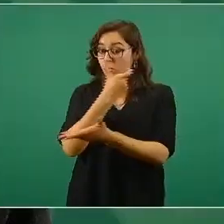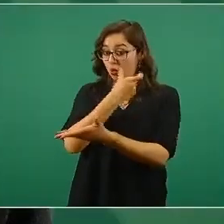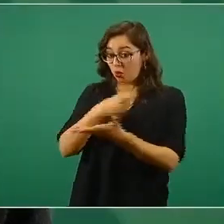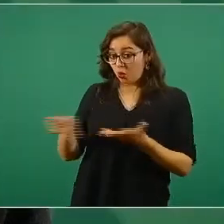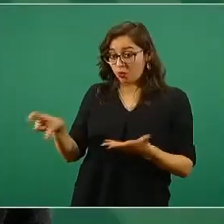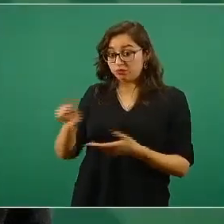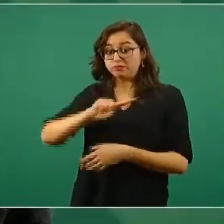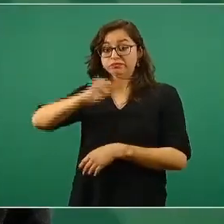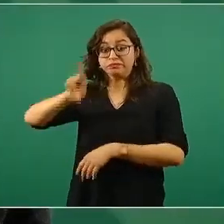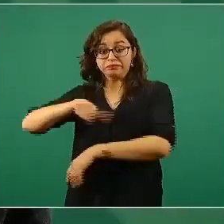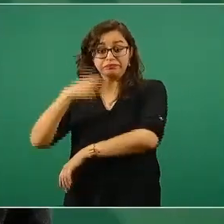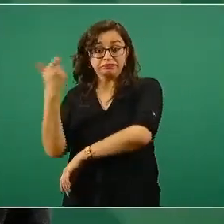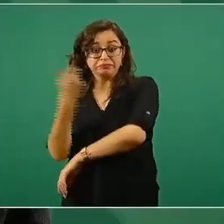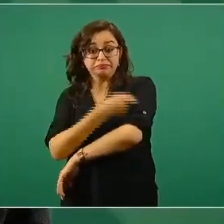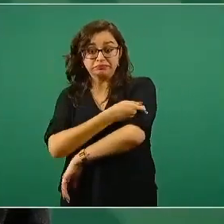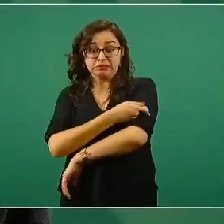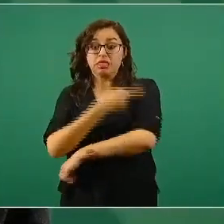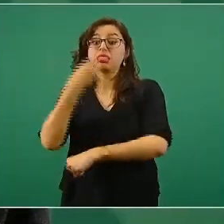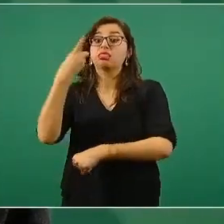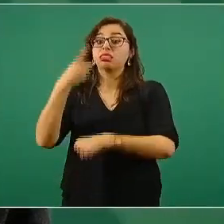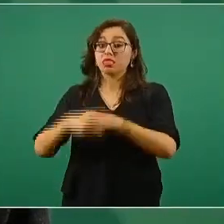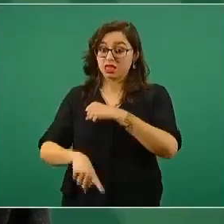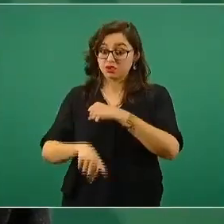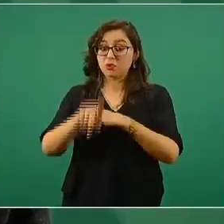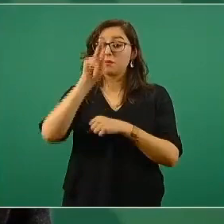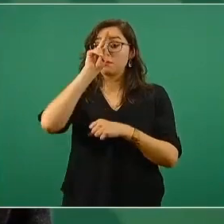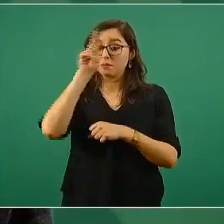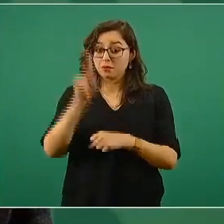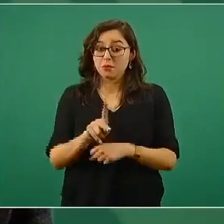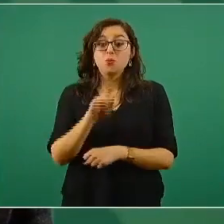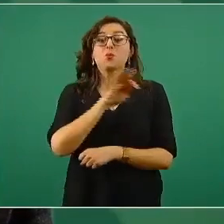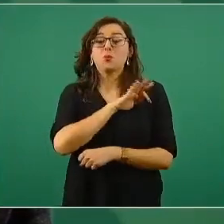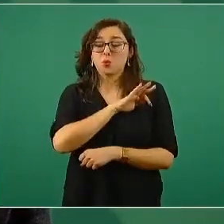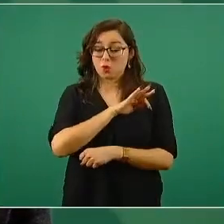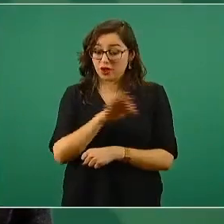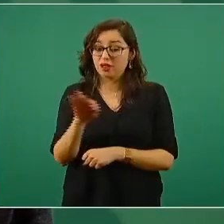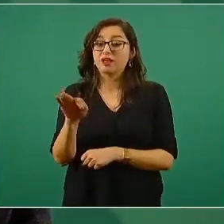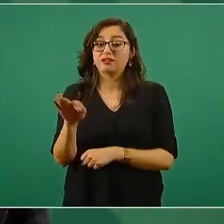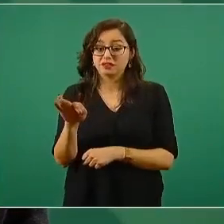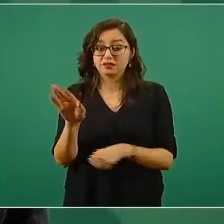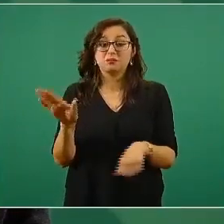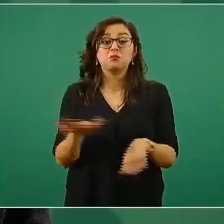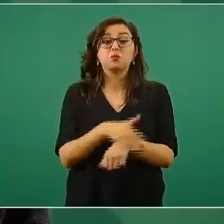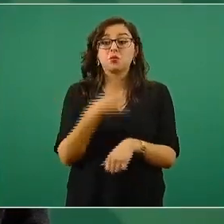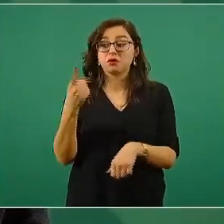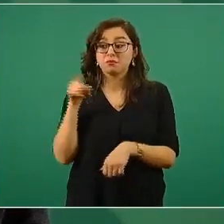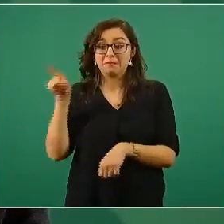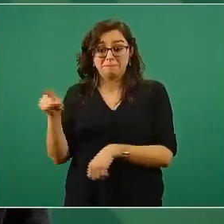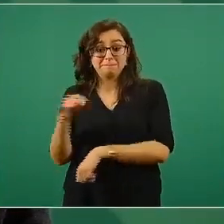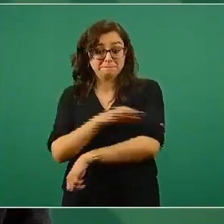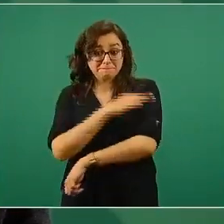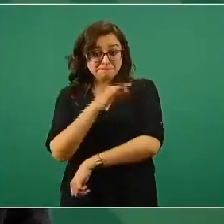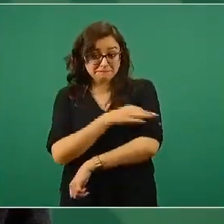su salud, porque es una vacuna que de seguro o no es una vacuna,